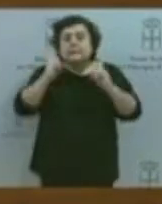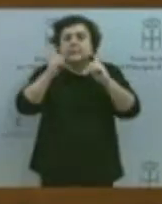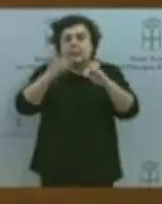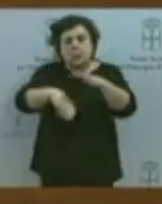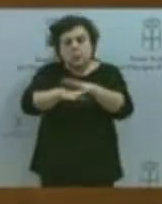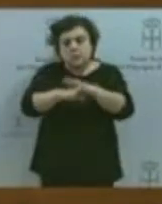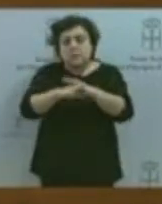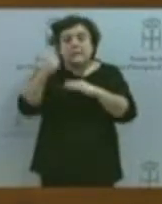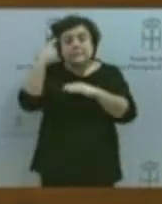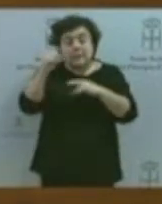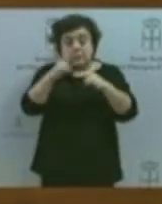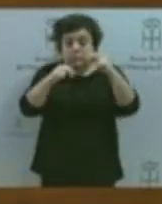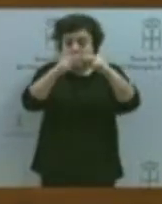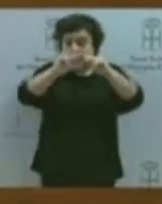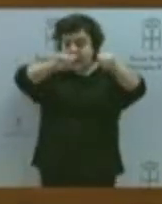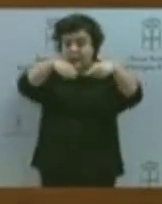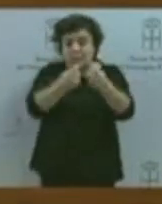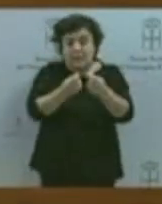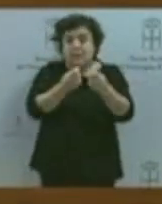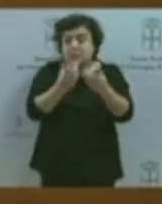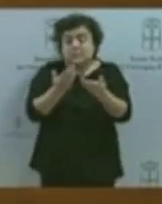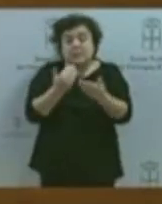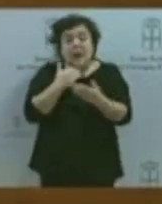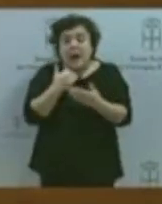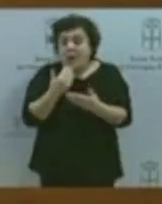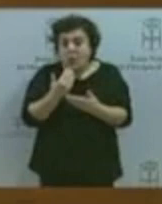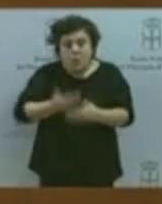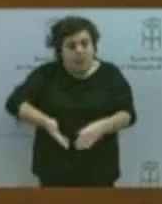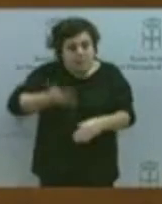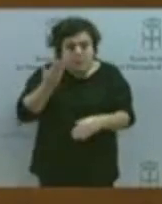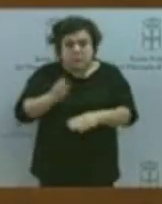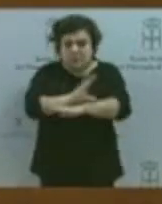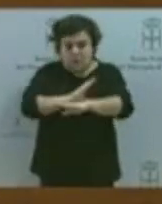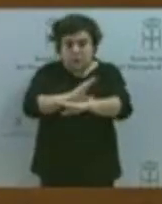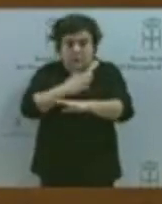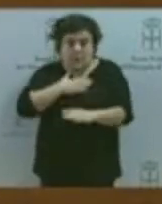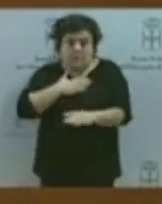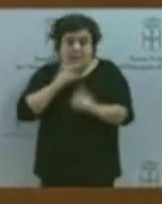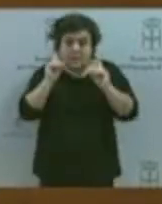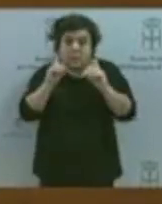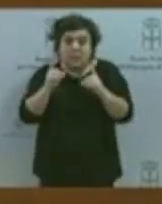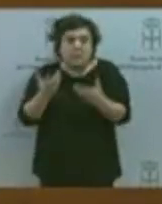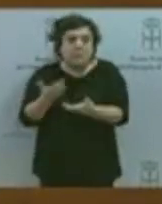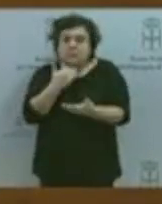una asignatura muy importante en esta consejería, porque es necesario tener un buen espacio de trabajo y